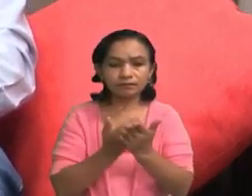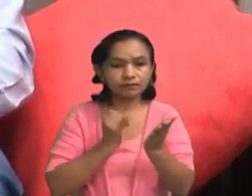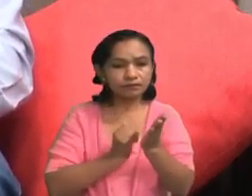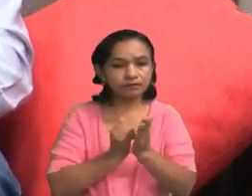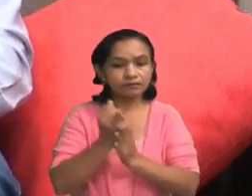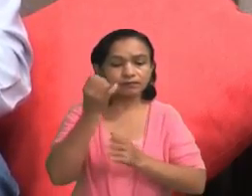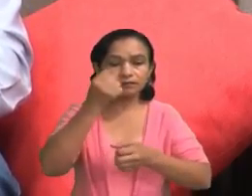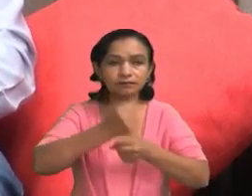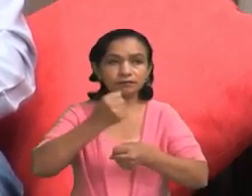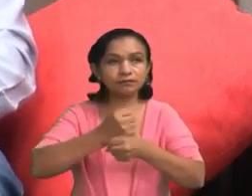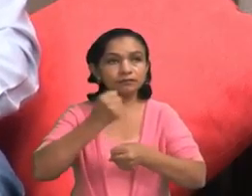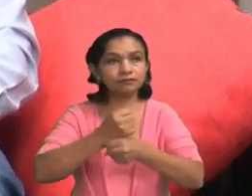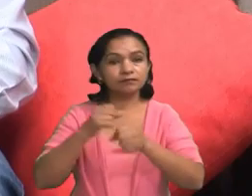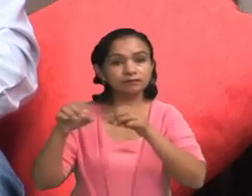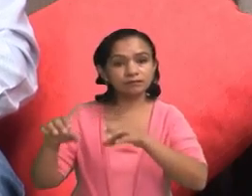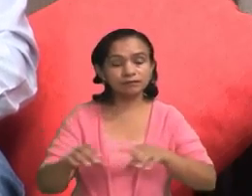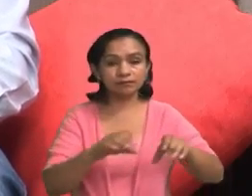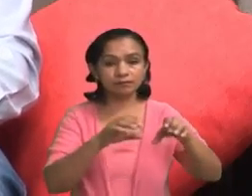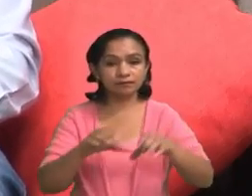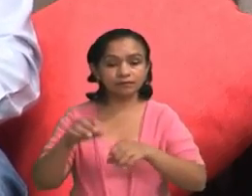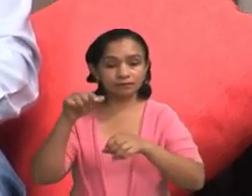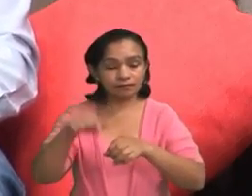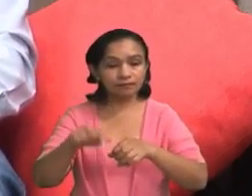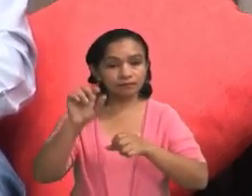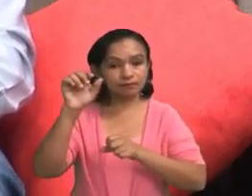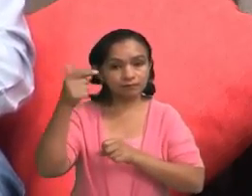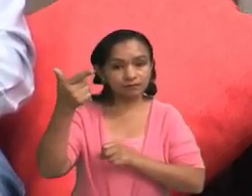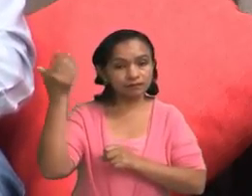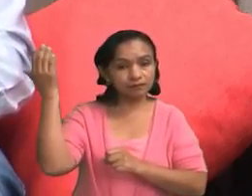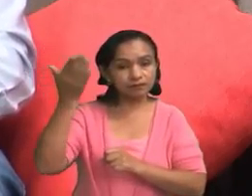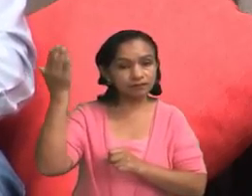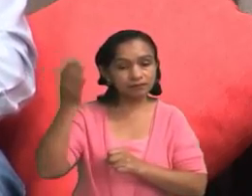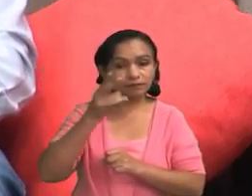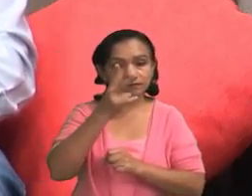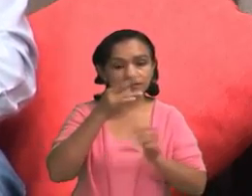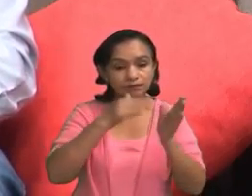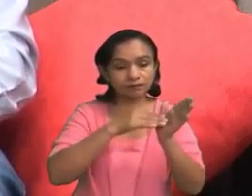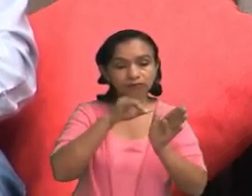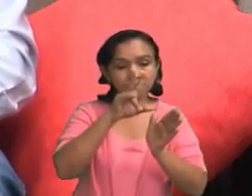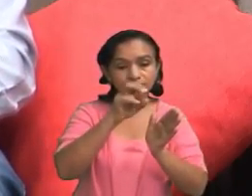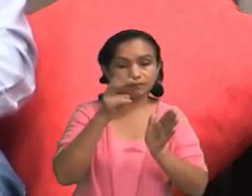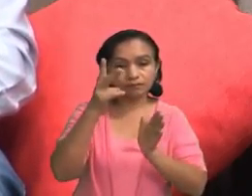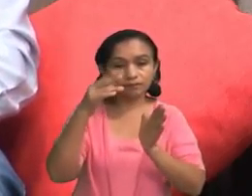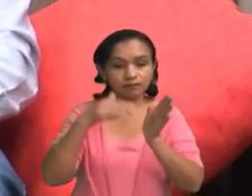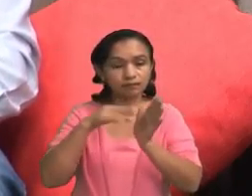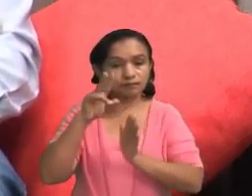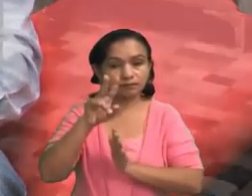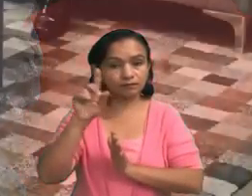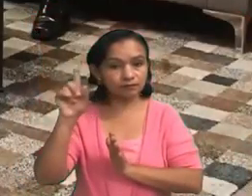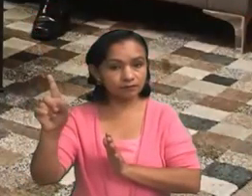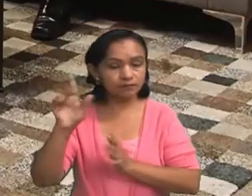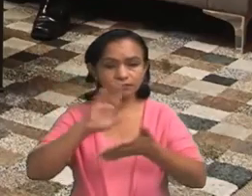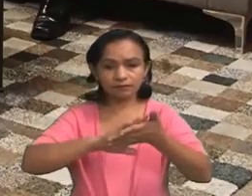líneas de trabajo y líneas de acción a partir de este 7º Congreso para el 2020-2021. Pero también ya un